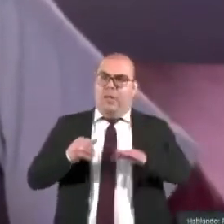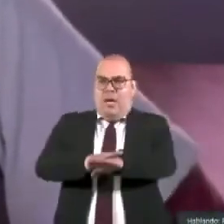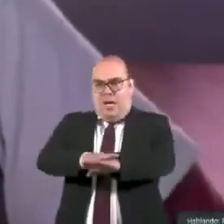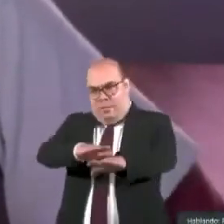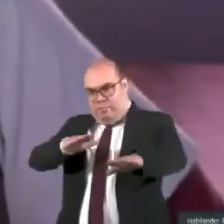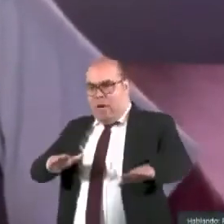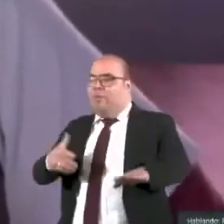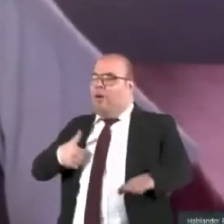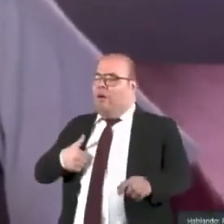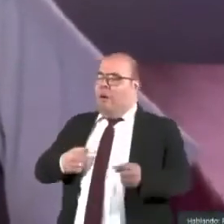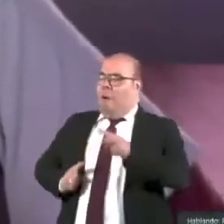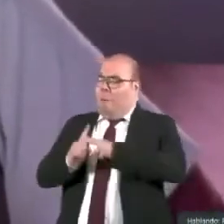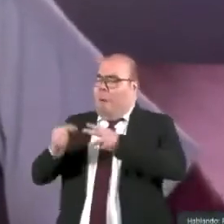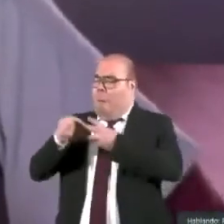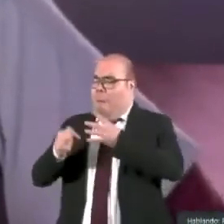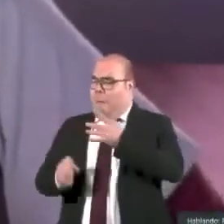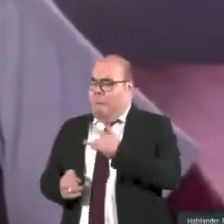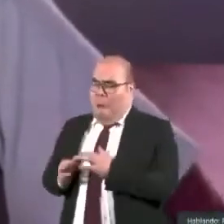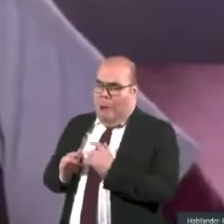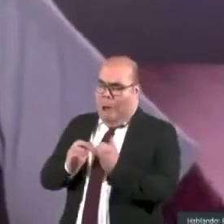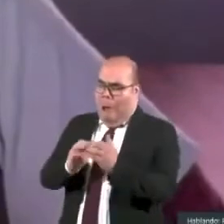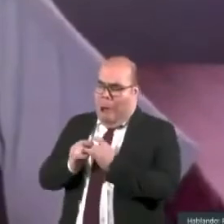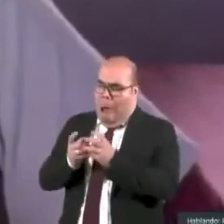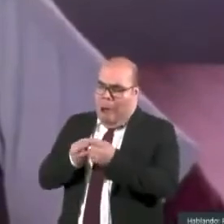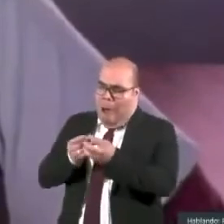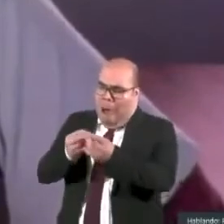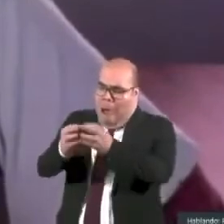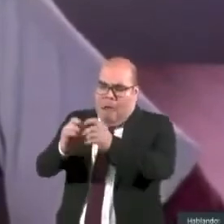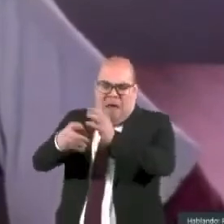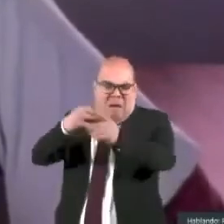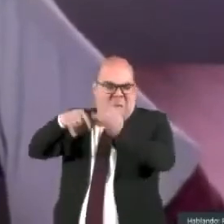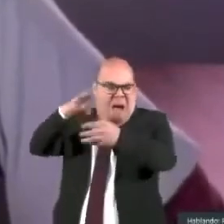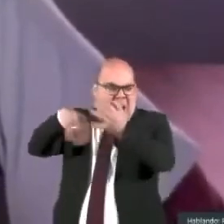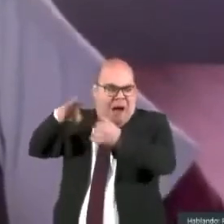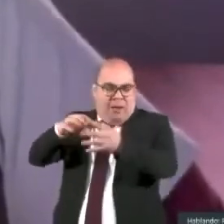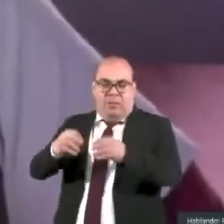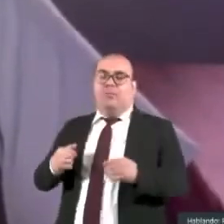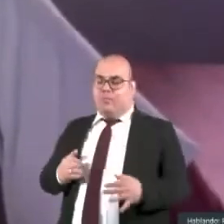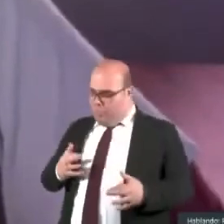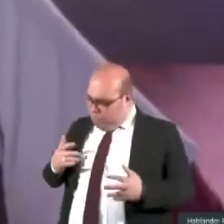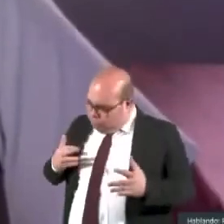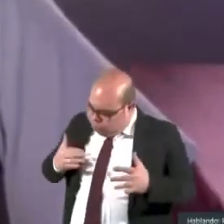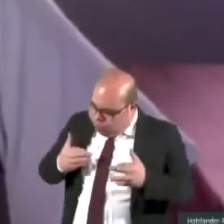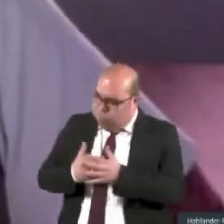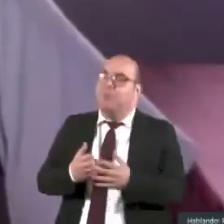generó esa vorágine en que se vio inmerso de la guerra, de la violencia,